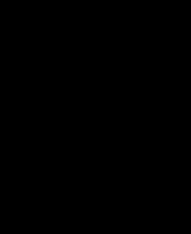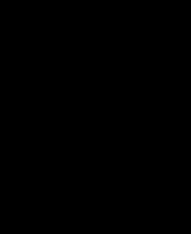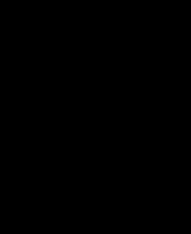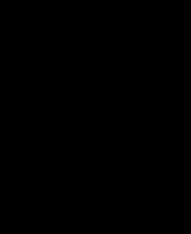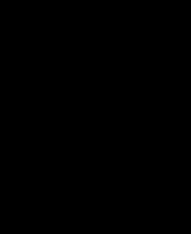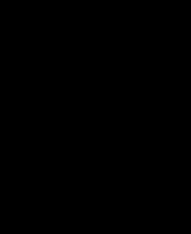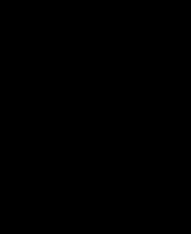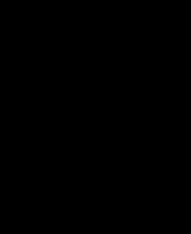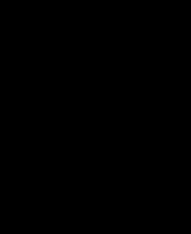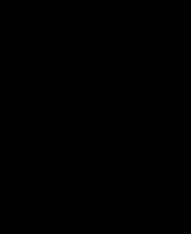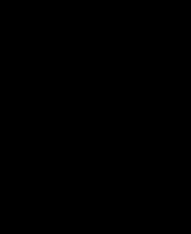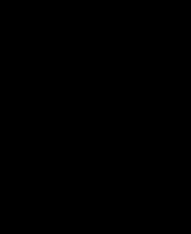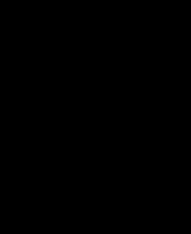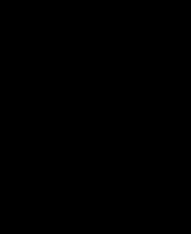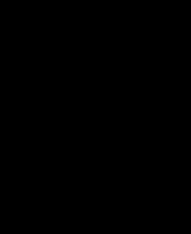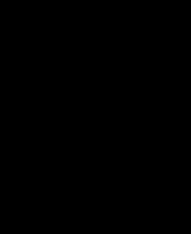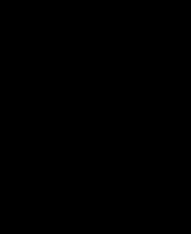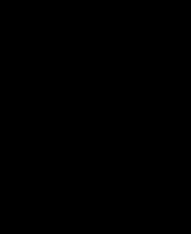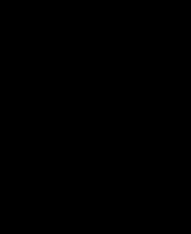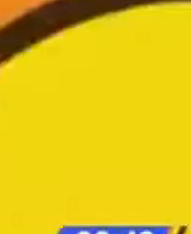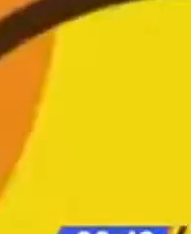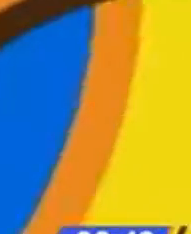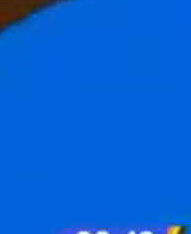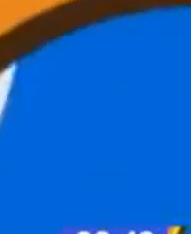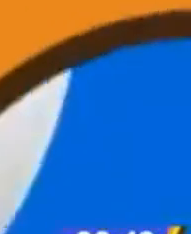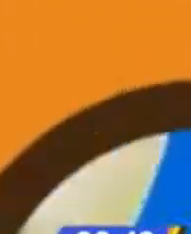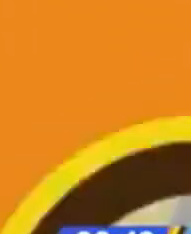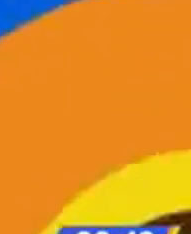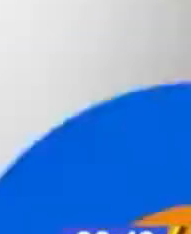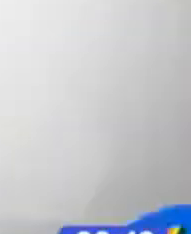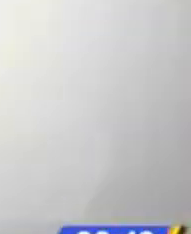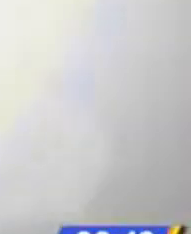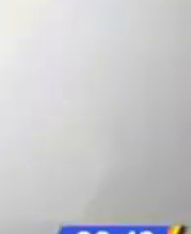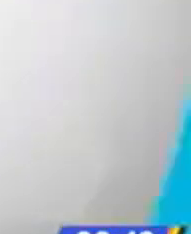Aquí en 13, Costa Rica Televisión.